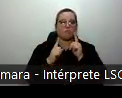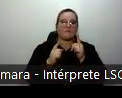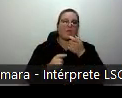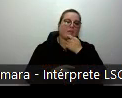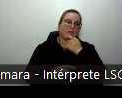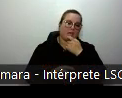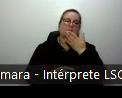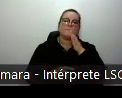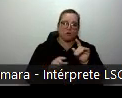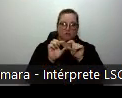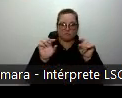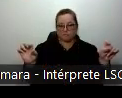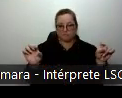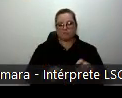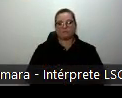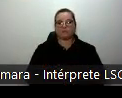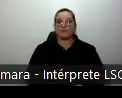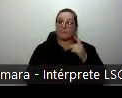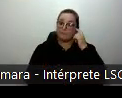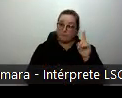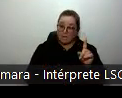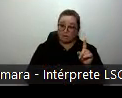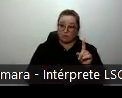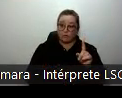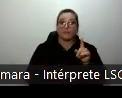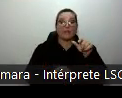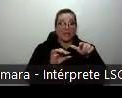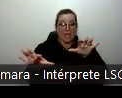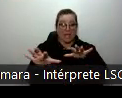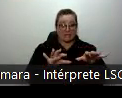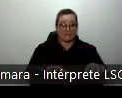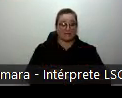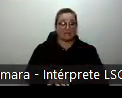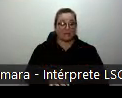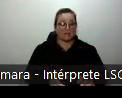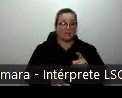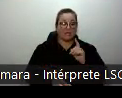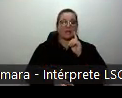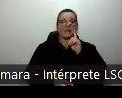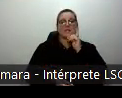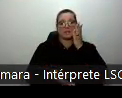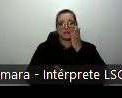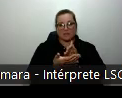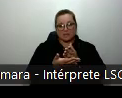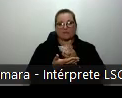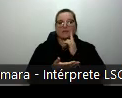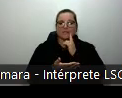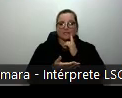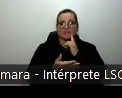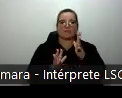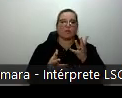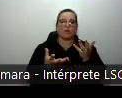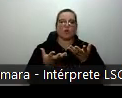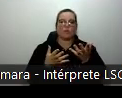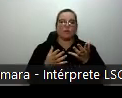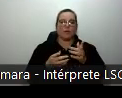ese nivel pero Estas actividades tienen una manera de poder ser configuradas que